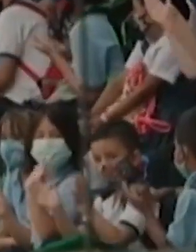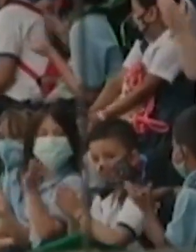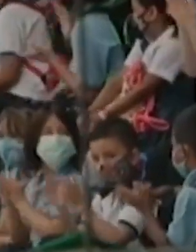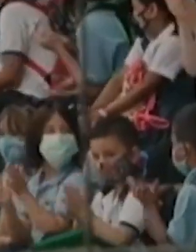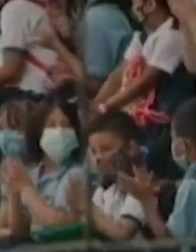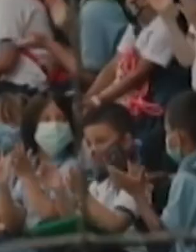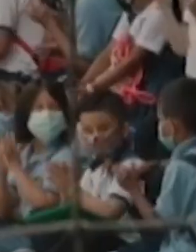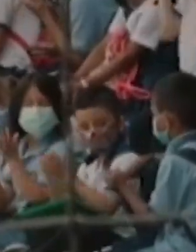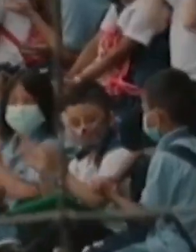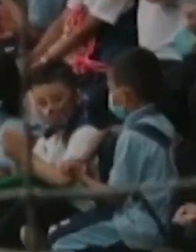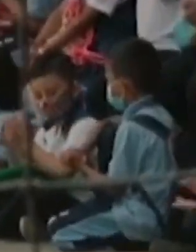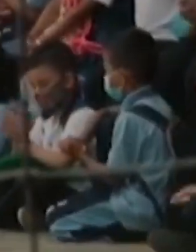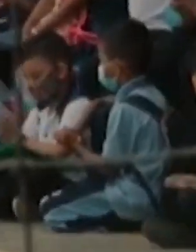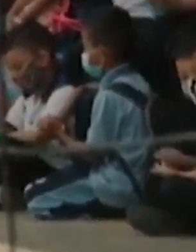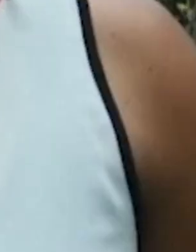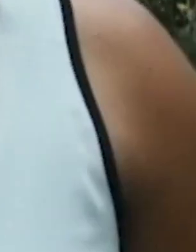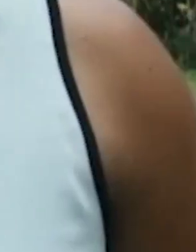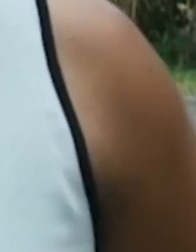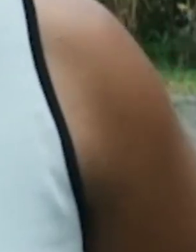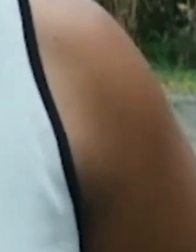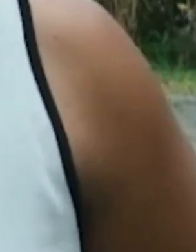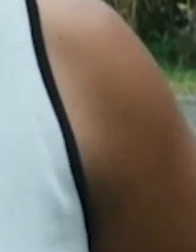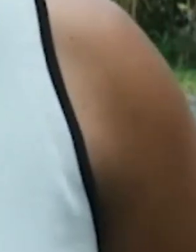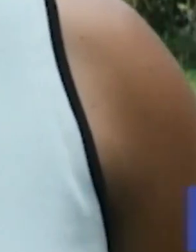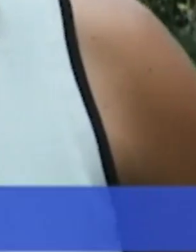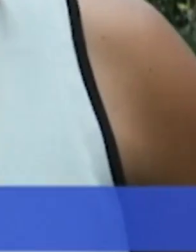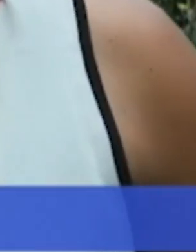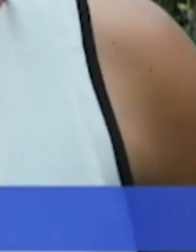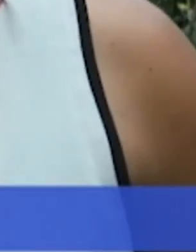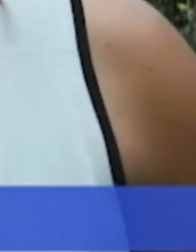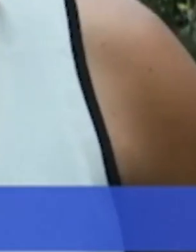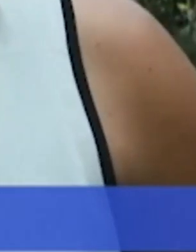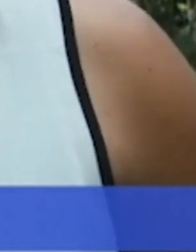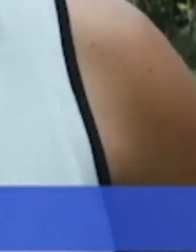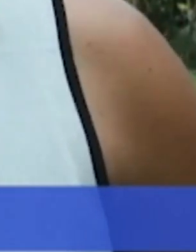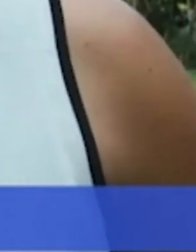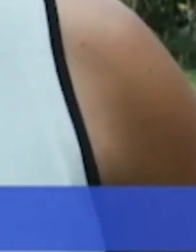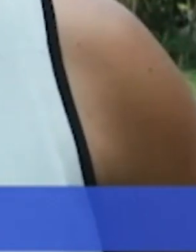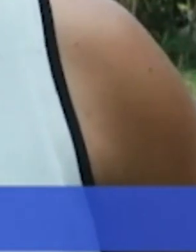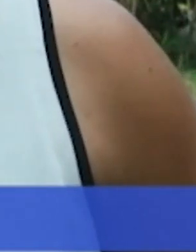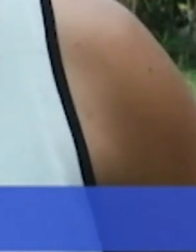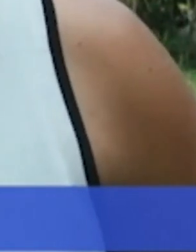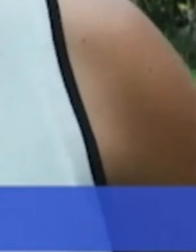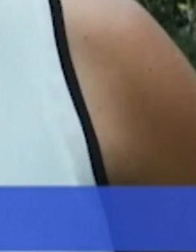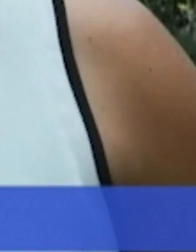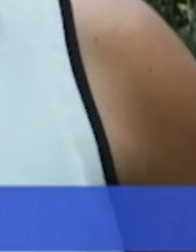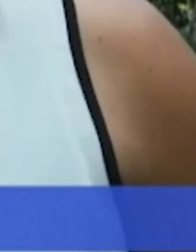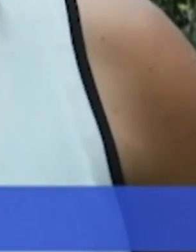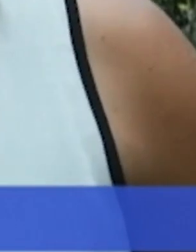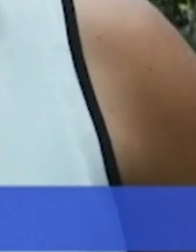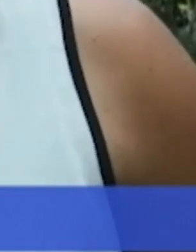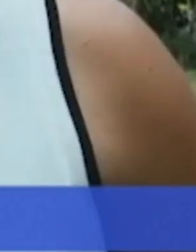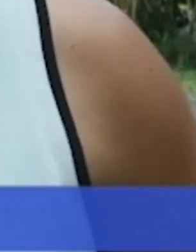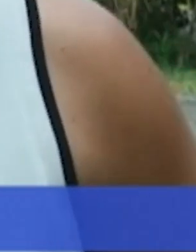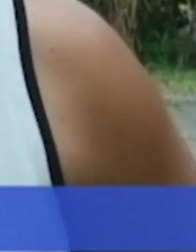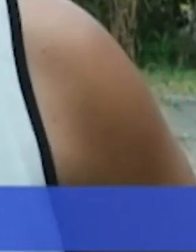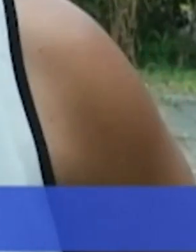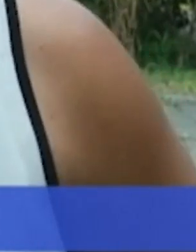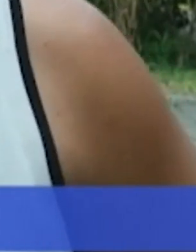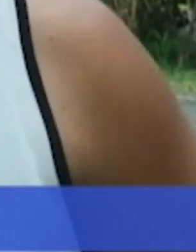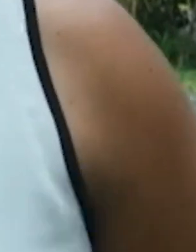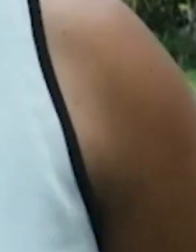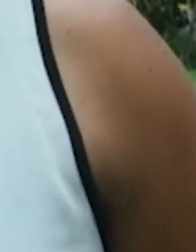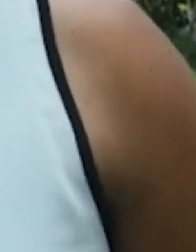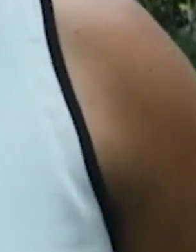por ninguna razón. El regreso a clase para nadie es un secreto que es lo mejor que a los niños les puede